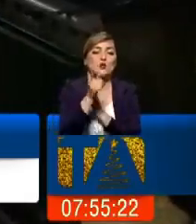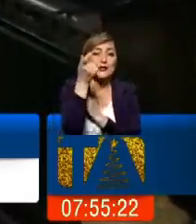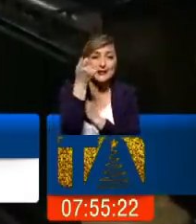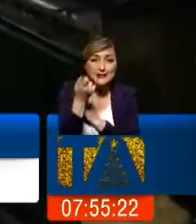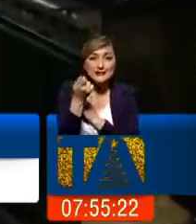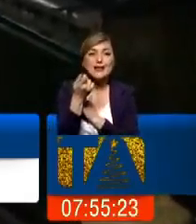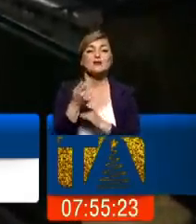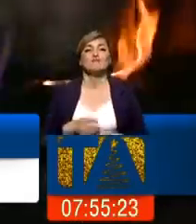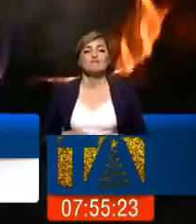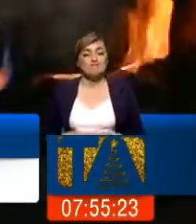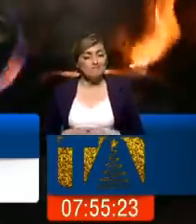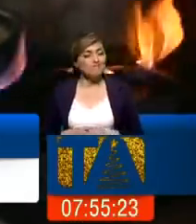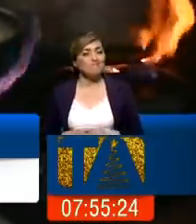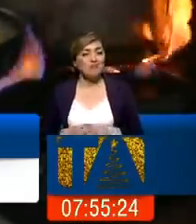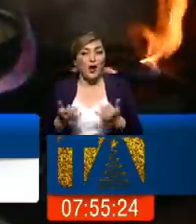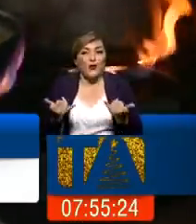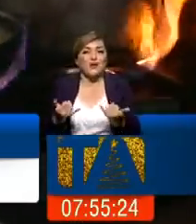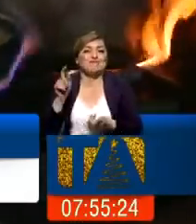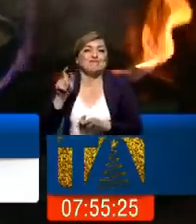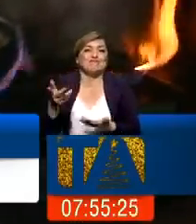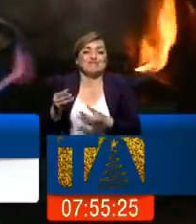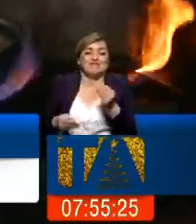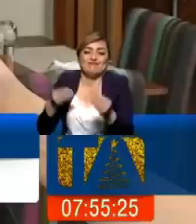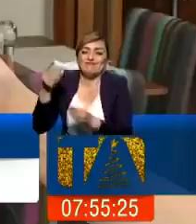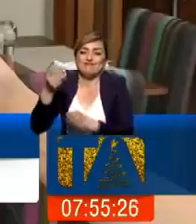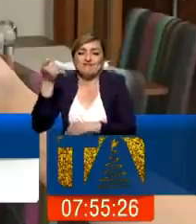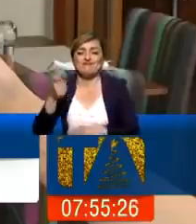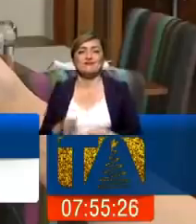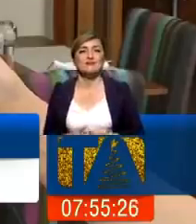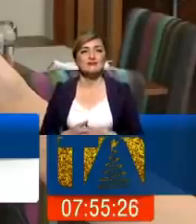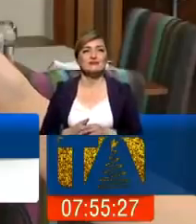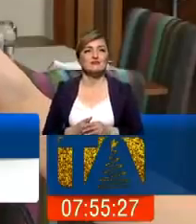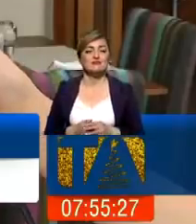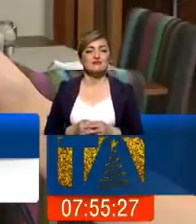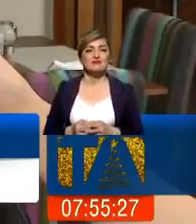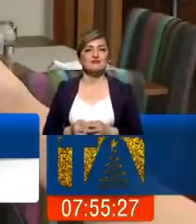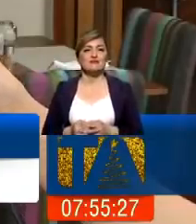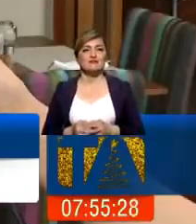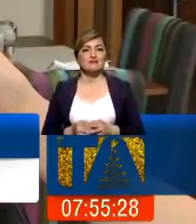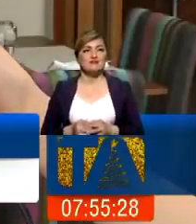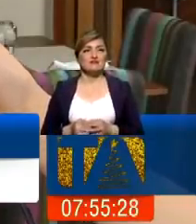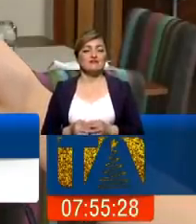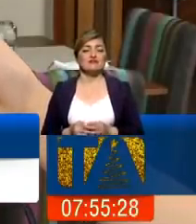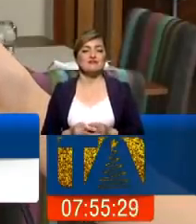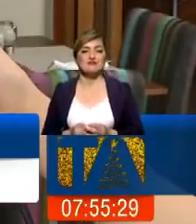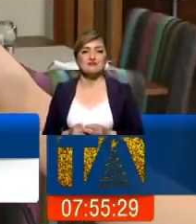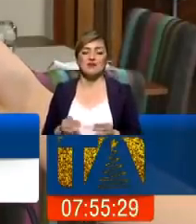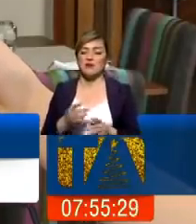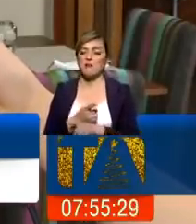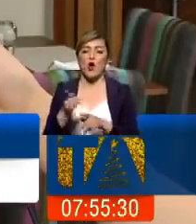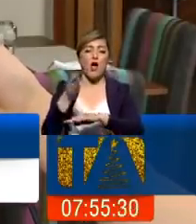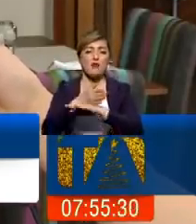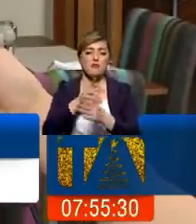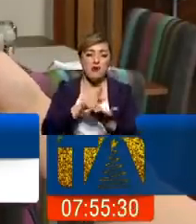depositado adelantos, por lo que ahora le tocará devolver el dinero. Realmente es un desastre porque en varias ocasiones hemos recibido